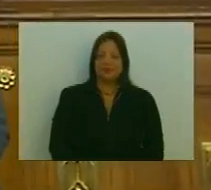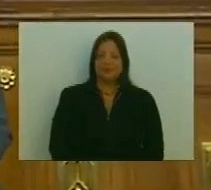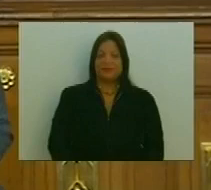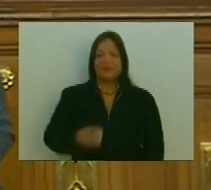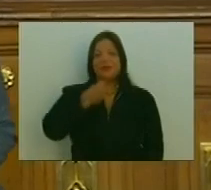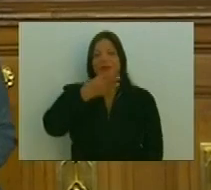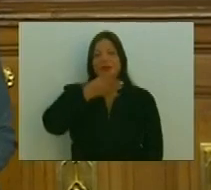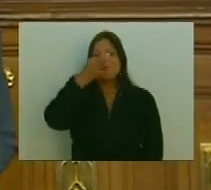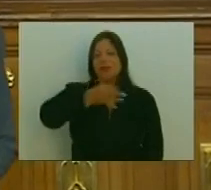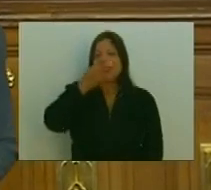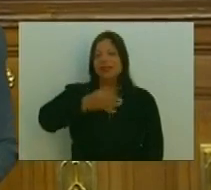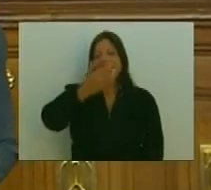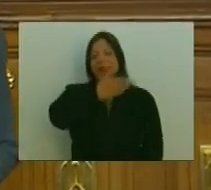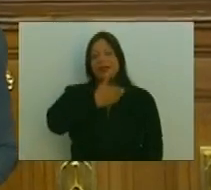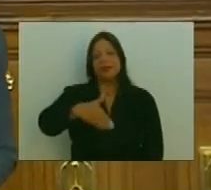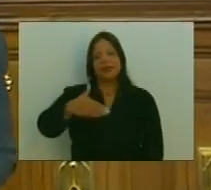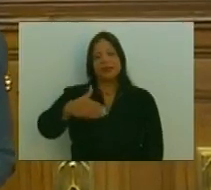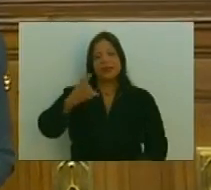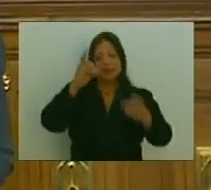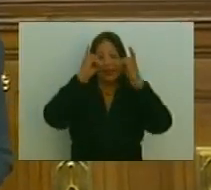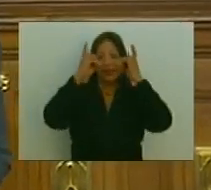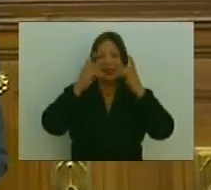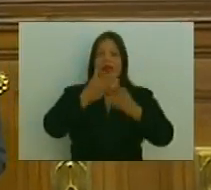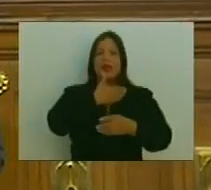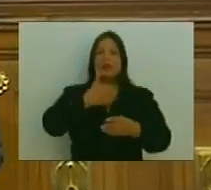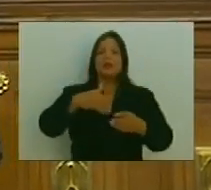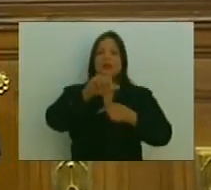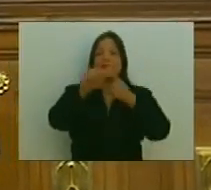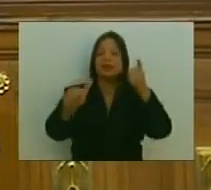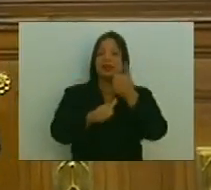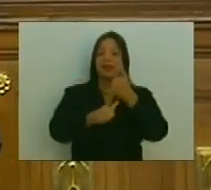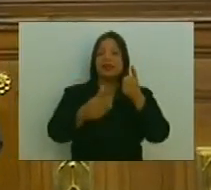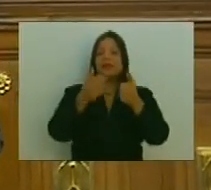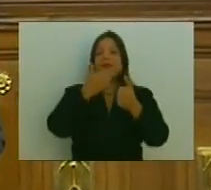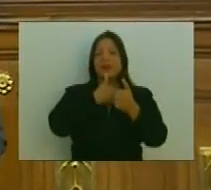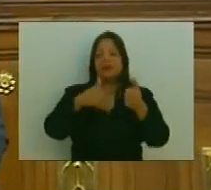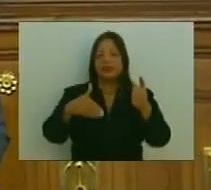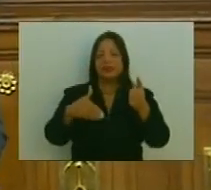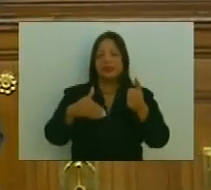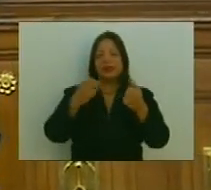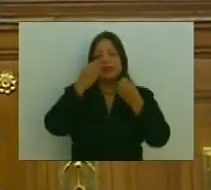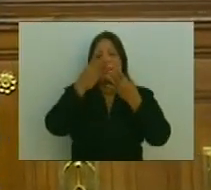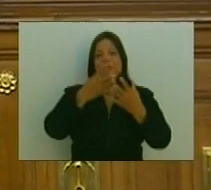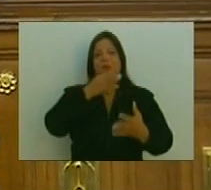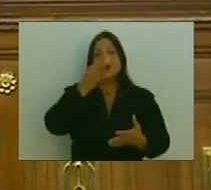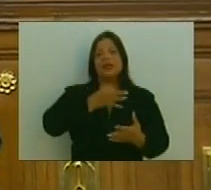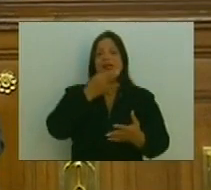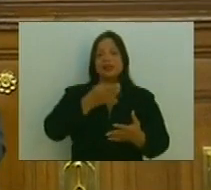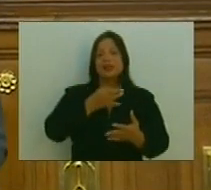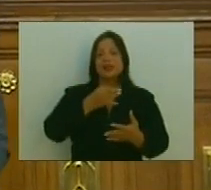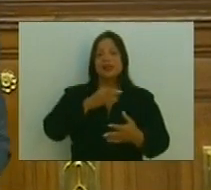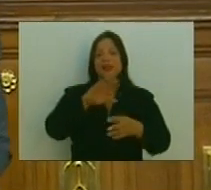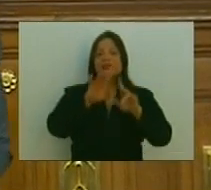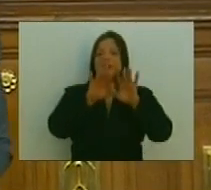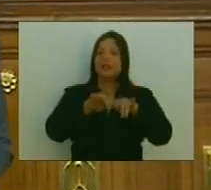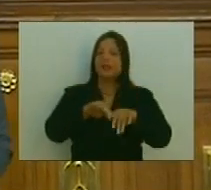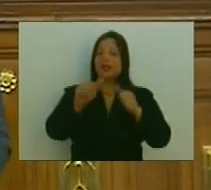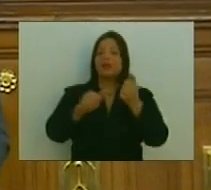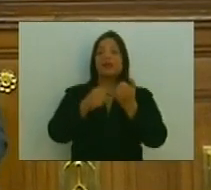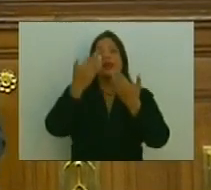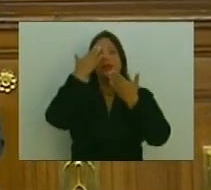Buenas tardes, Presidenta. Buenas tardes, Vicepresidente. Buenas tardes, secretarios,